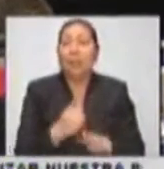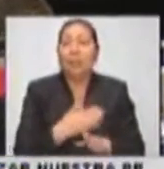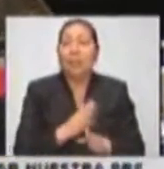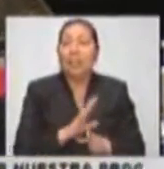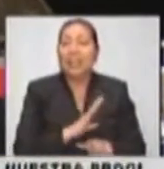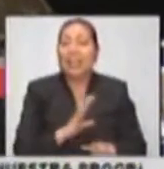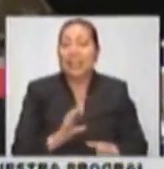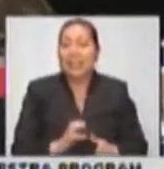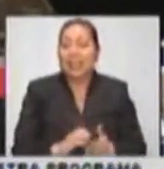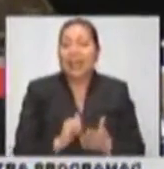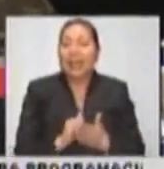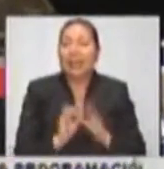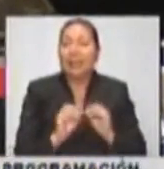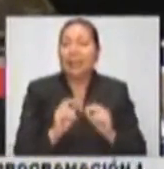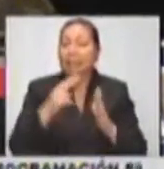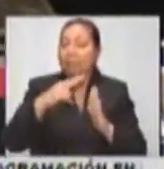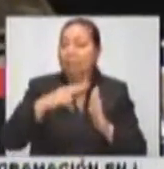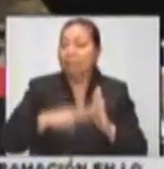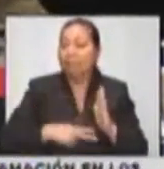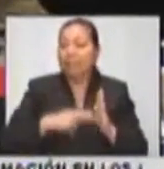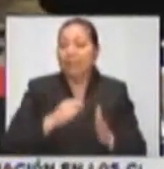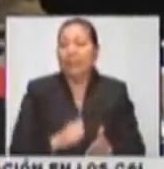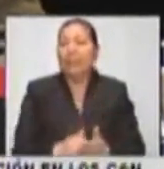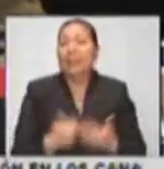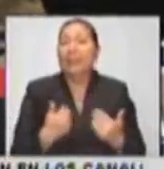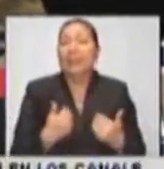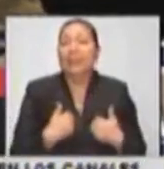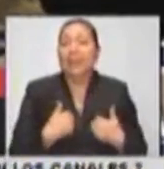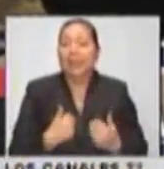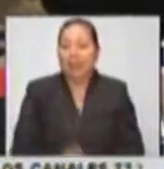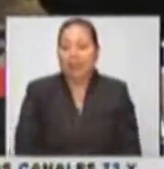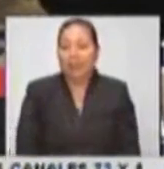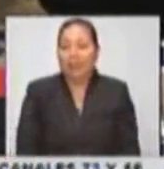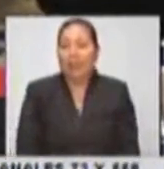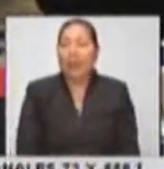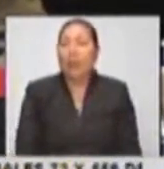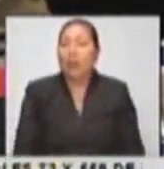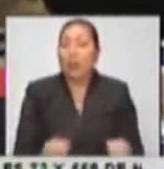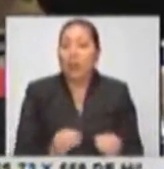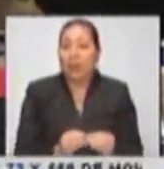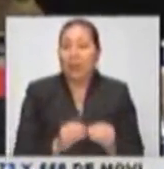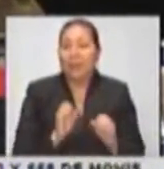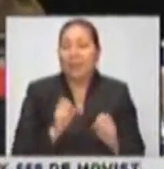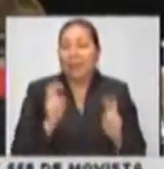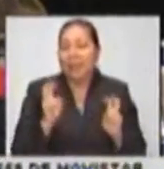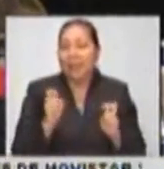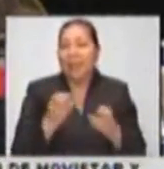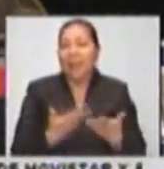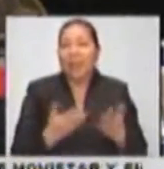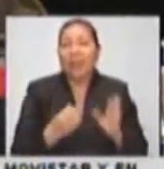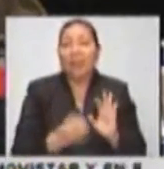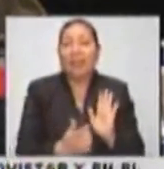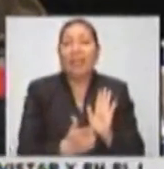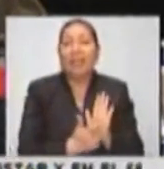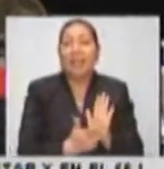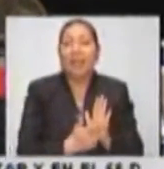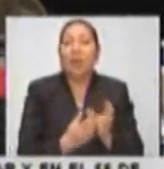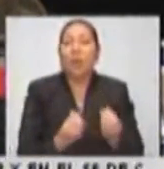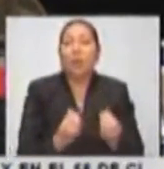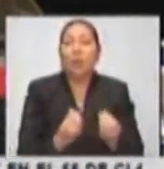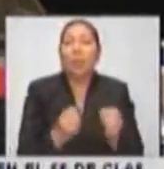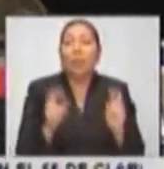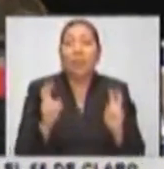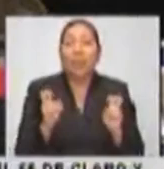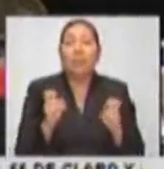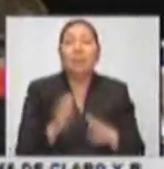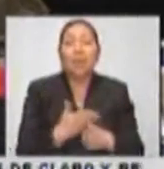del Estado. Y eso sí se ha estado revisando y tenemos ese conjunto. Yo sí llamaría este tema de instrumentos legales también como un tema enorme